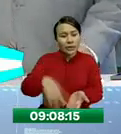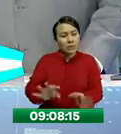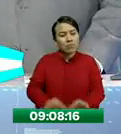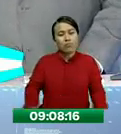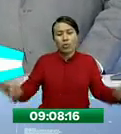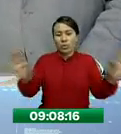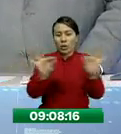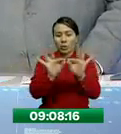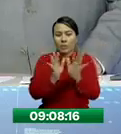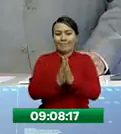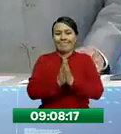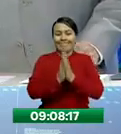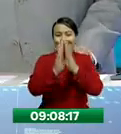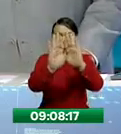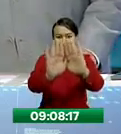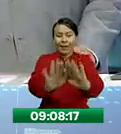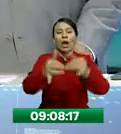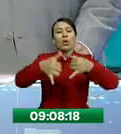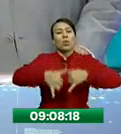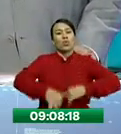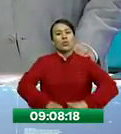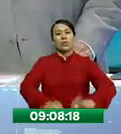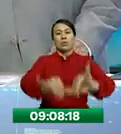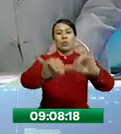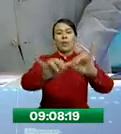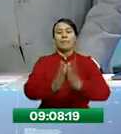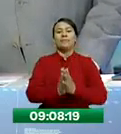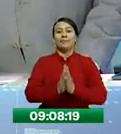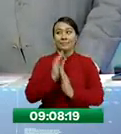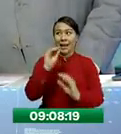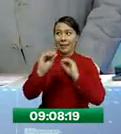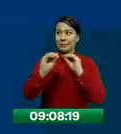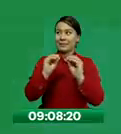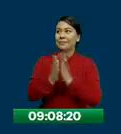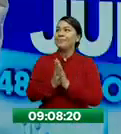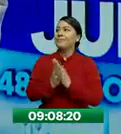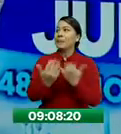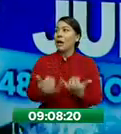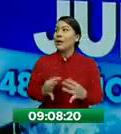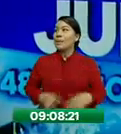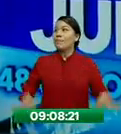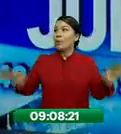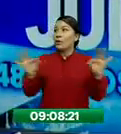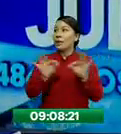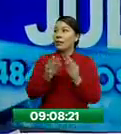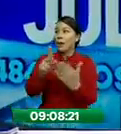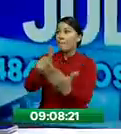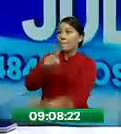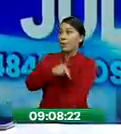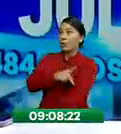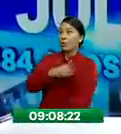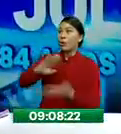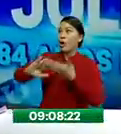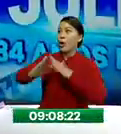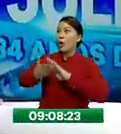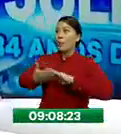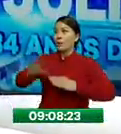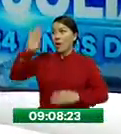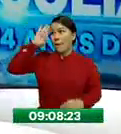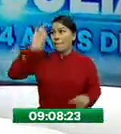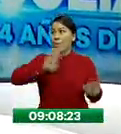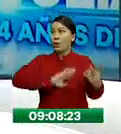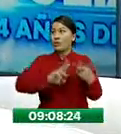Charlie. Volveremos a conversar contigo si así la información lo amerita. Ahora les informamos que como parte de un proyecto entre la comunidad y la